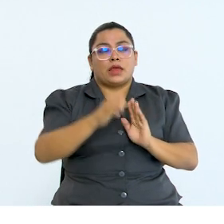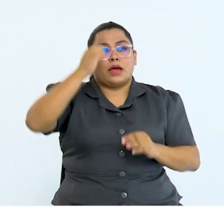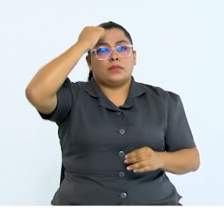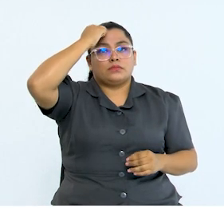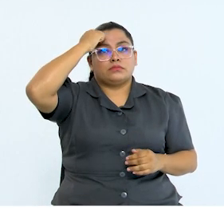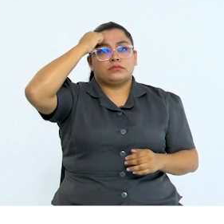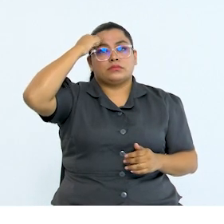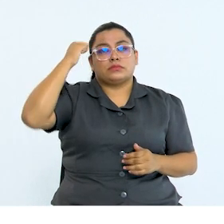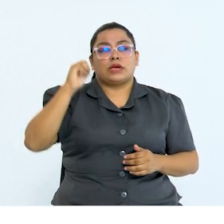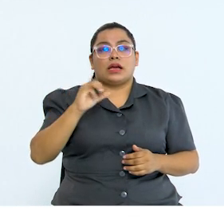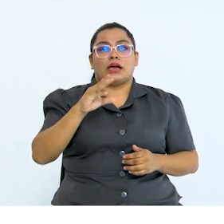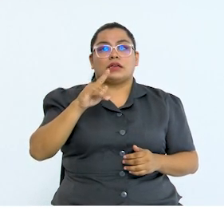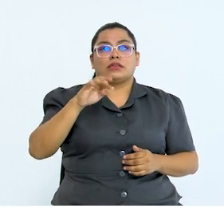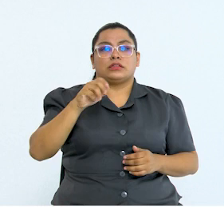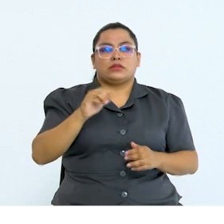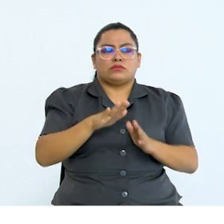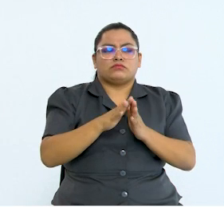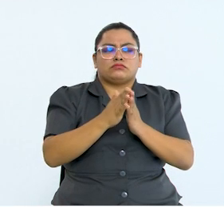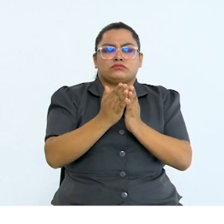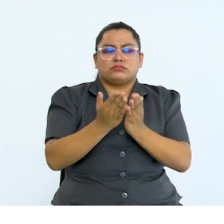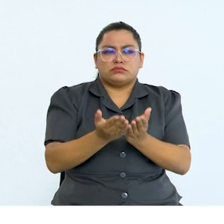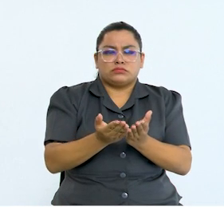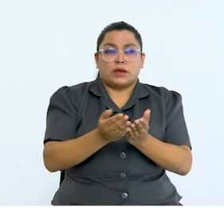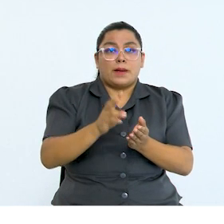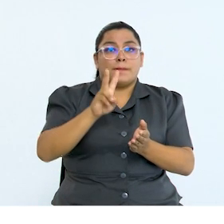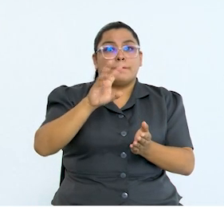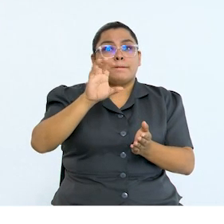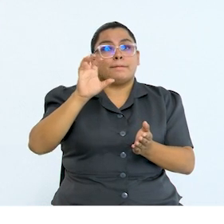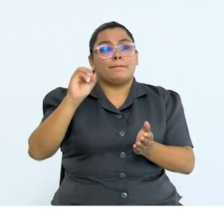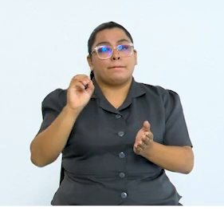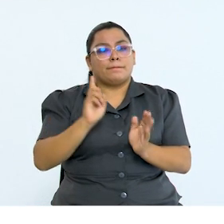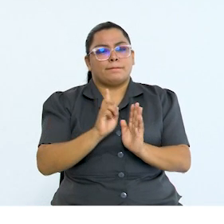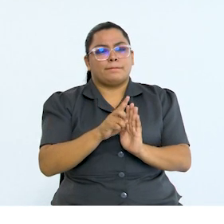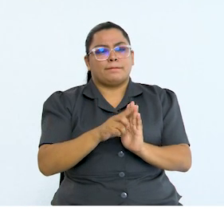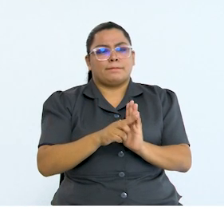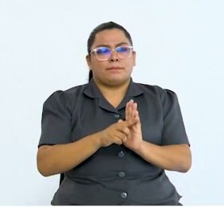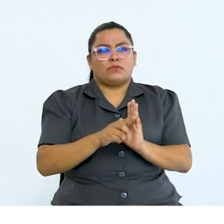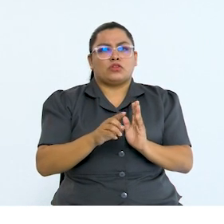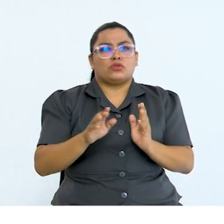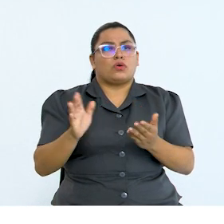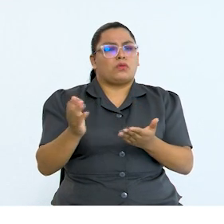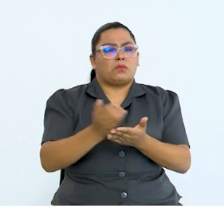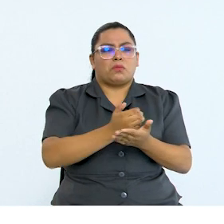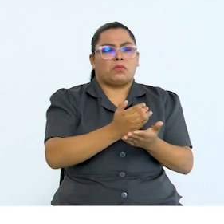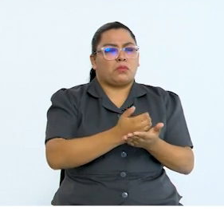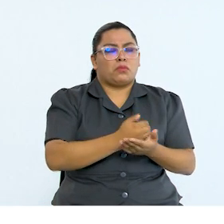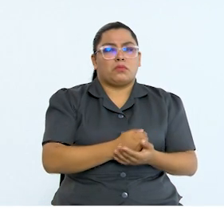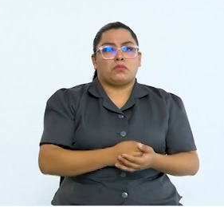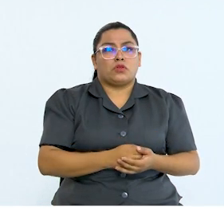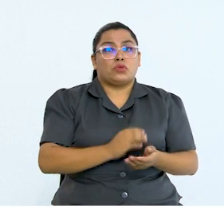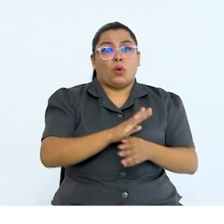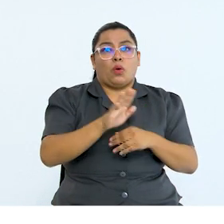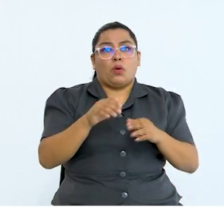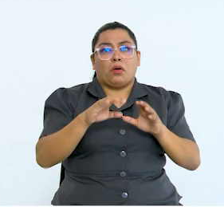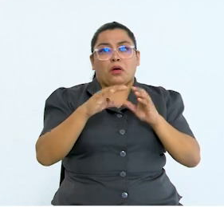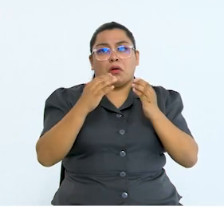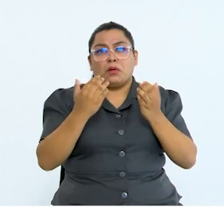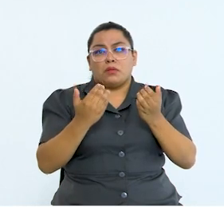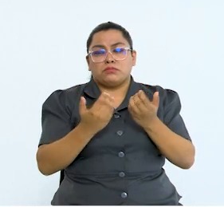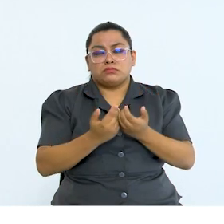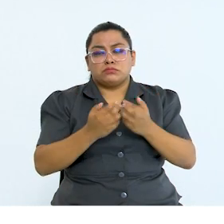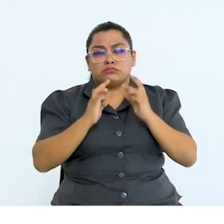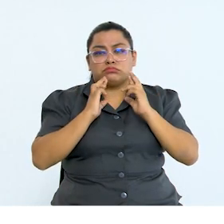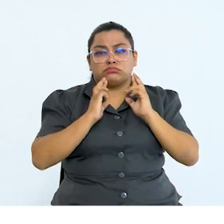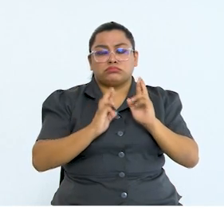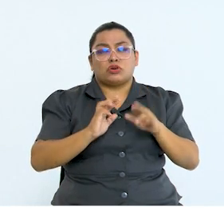libro de texto. Estos 20 minutos se pueden acumular durante toda la clase, una parte en el analiza, otra en la solución y otros